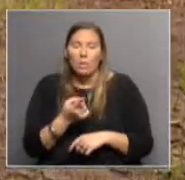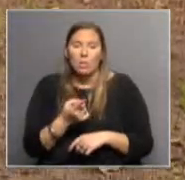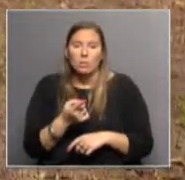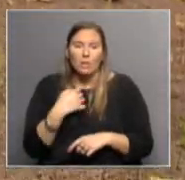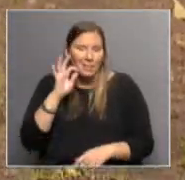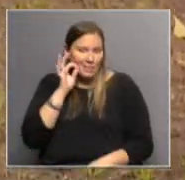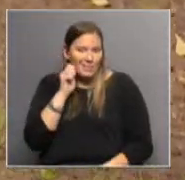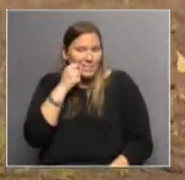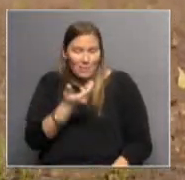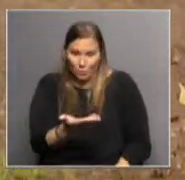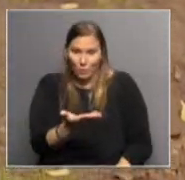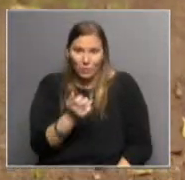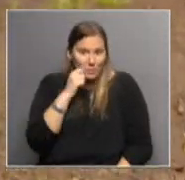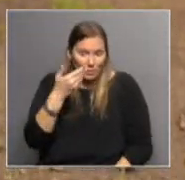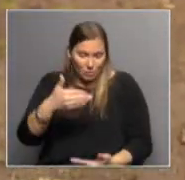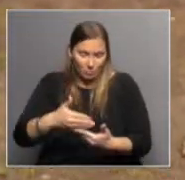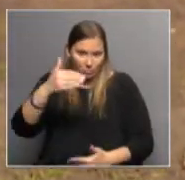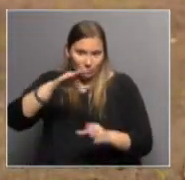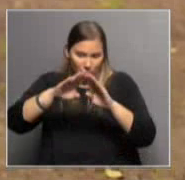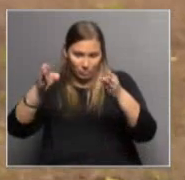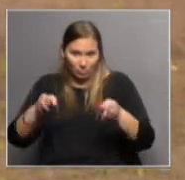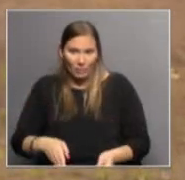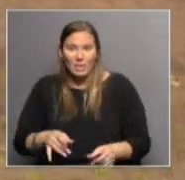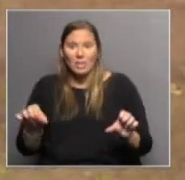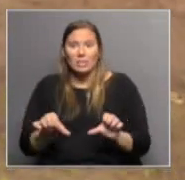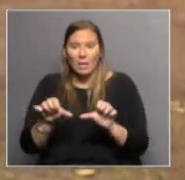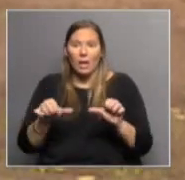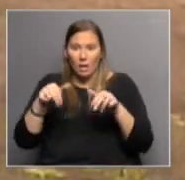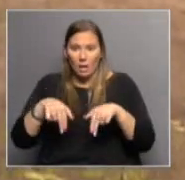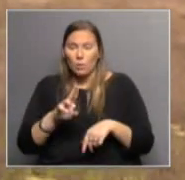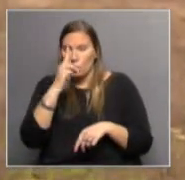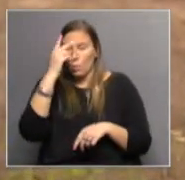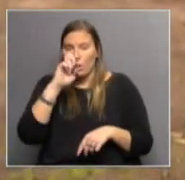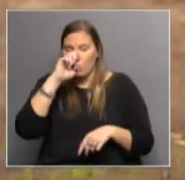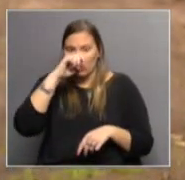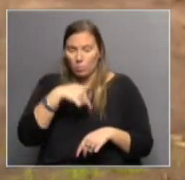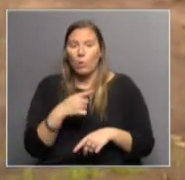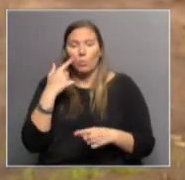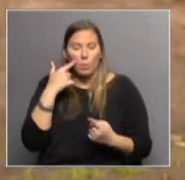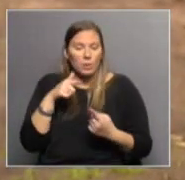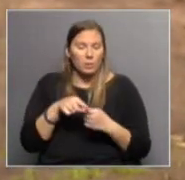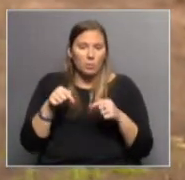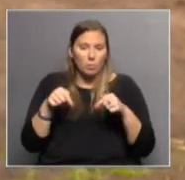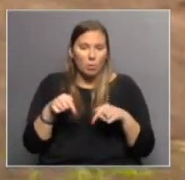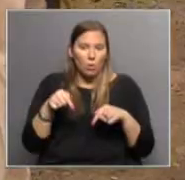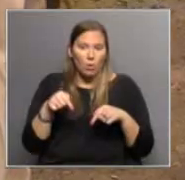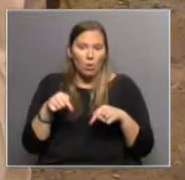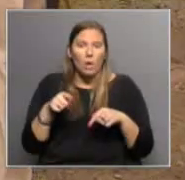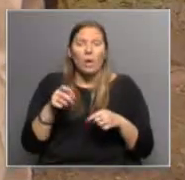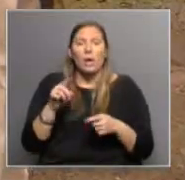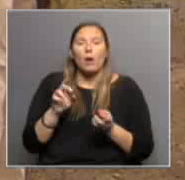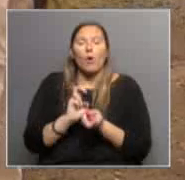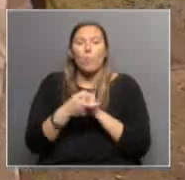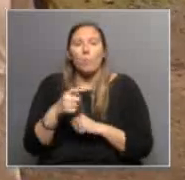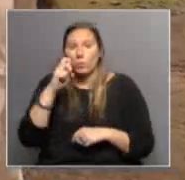¿no? Bueno, es lindo y sobre todo es hecho acá en Uruguay, en Montevideo. Uno de nuestros focos fuertes con Compost Ciudadano es